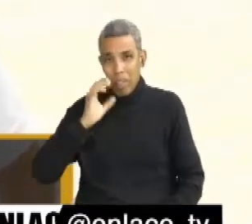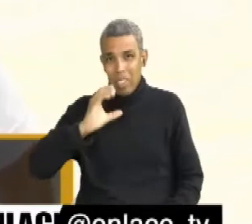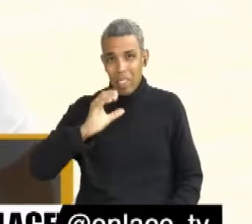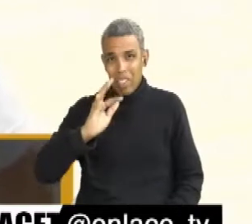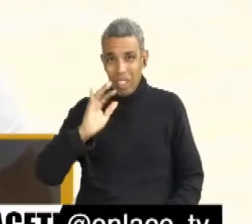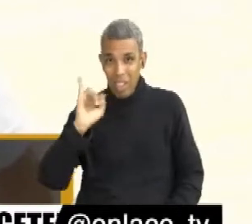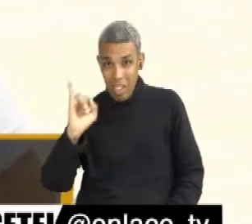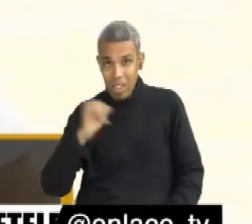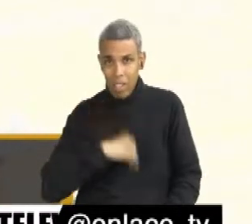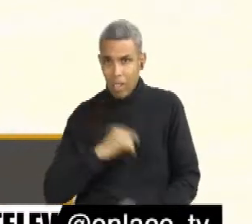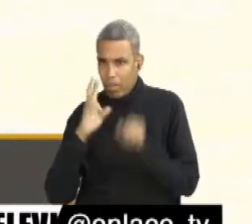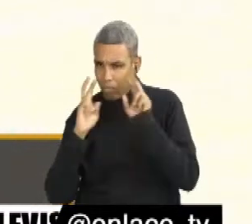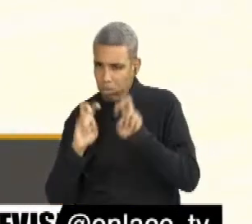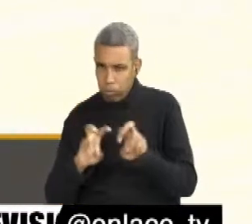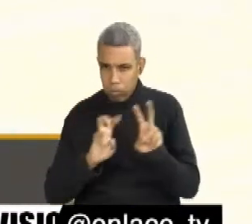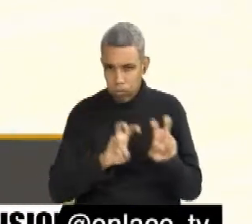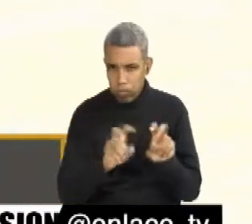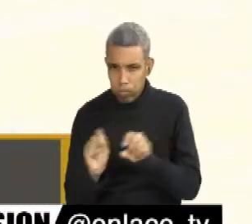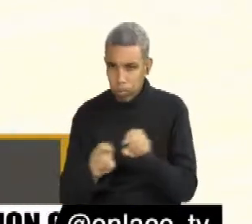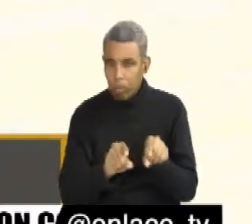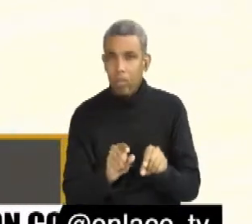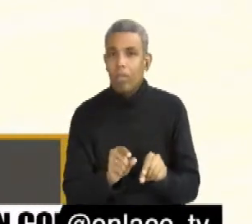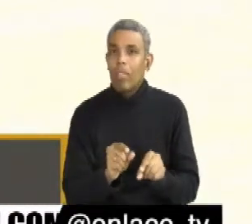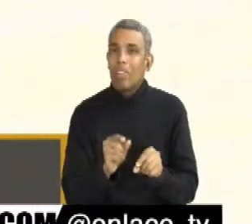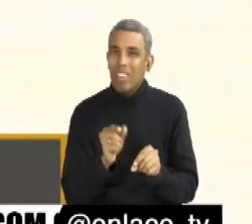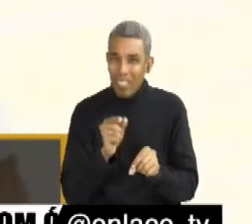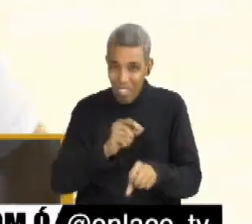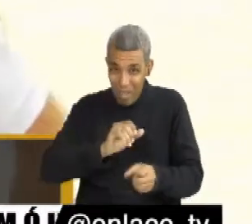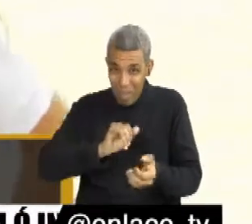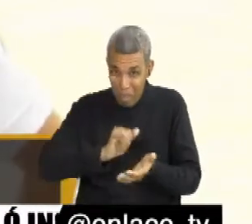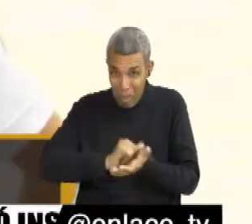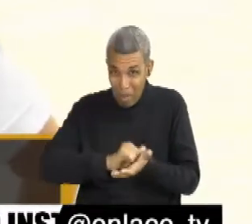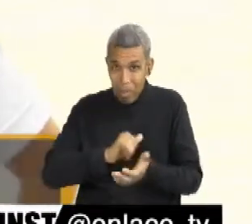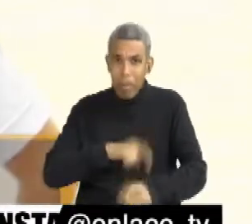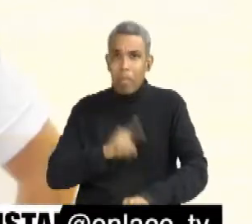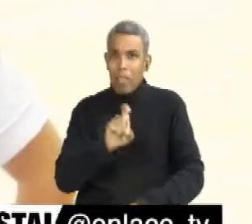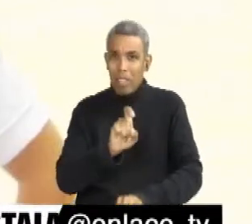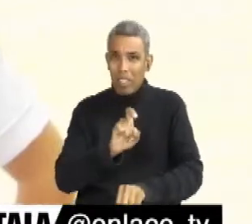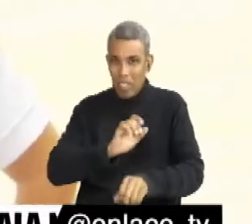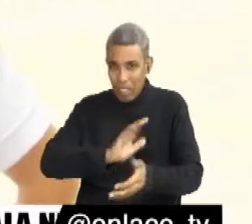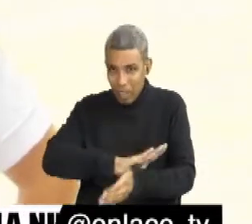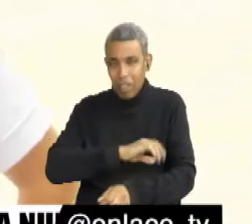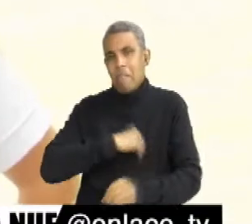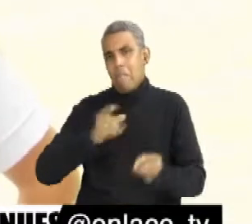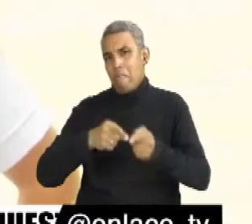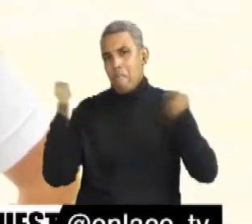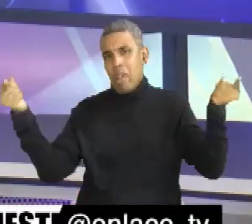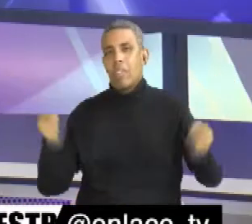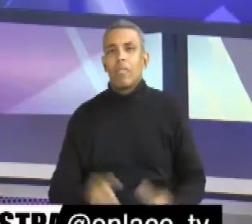Es por ahora un informe de Zula Yucros. Espere la ampliación de esta importante noticia en nuestra emisión de las 6 en punto de la tarde.